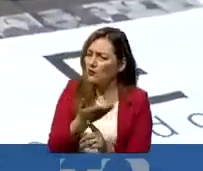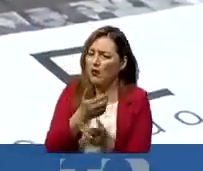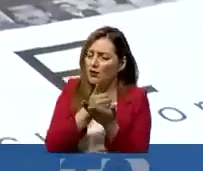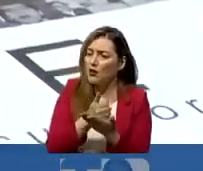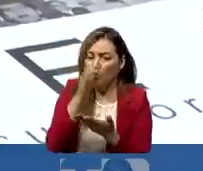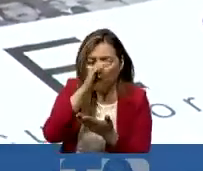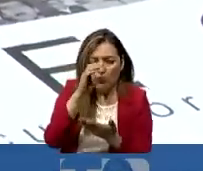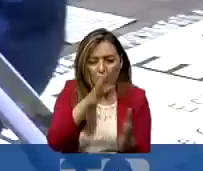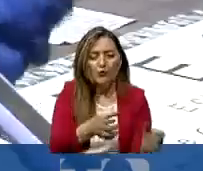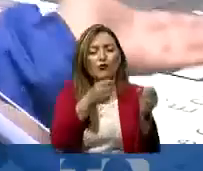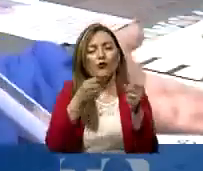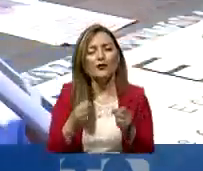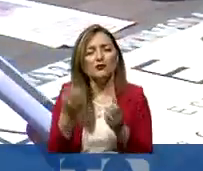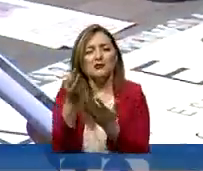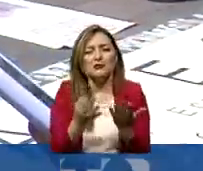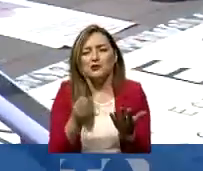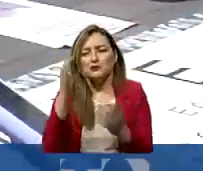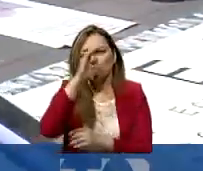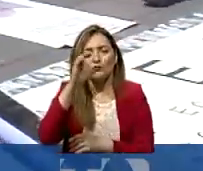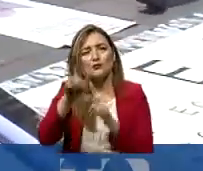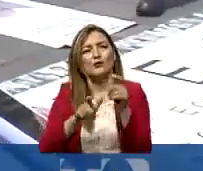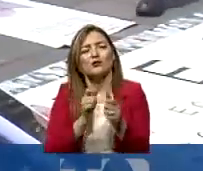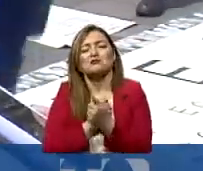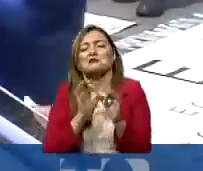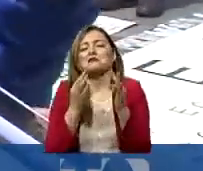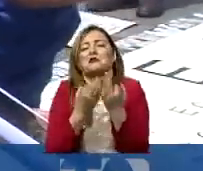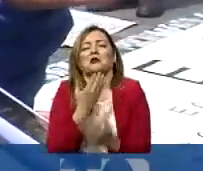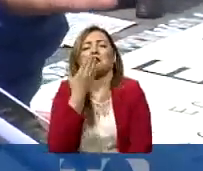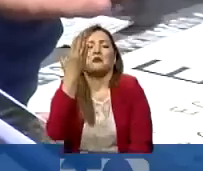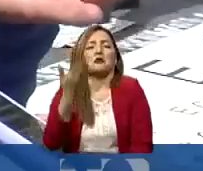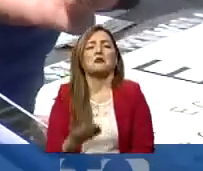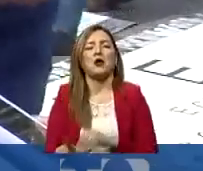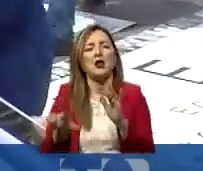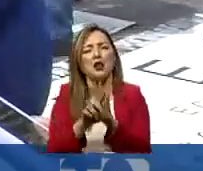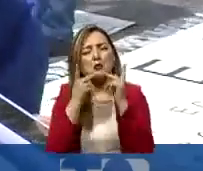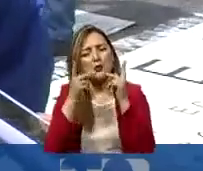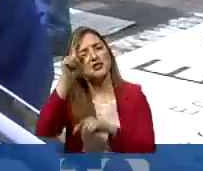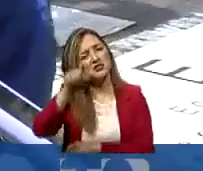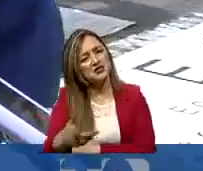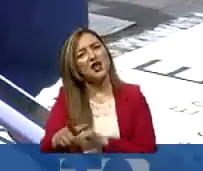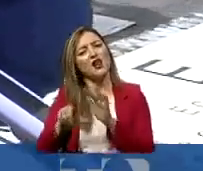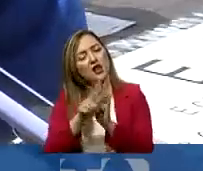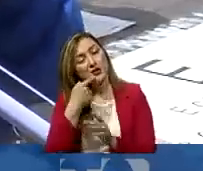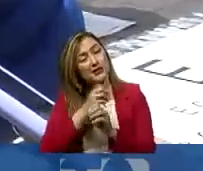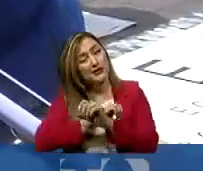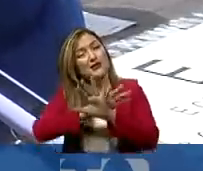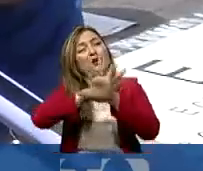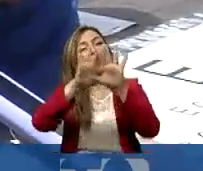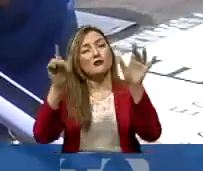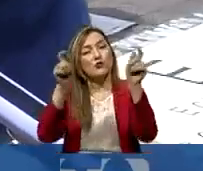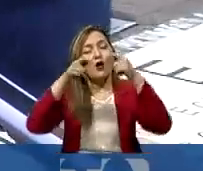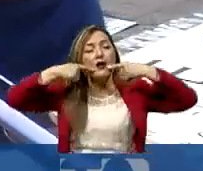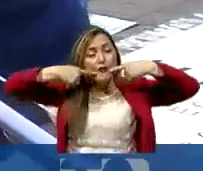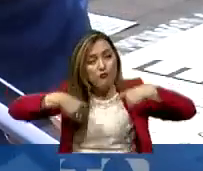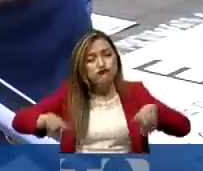problemática. Si no hay presupuesto, ¿cómo vamos a encontrar a nuestros seres queridos? Políticas públicas. La ley dice una campaña de